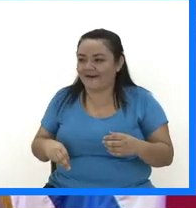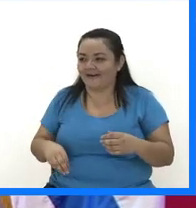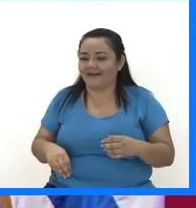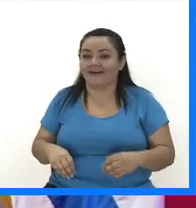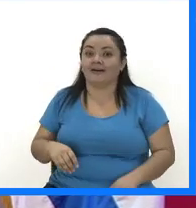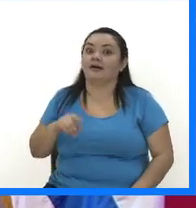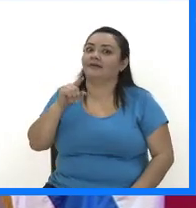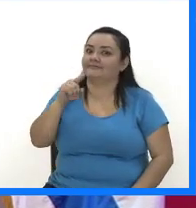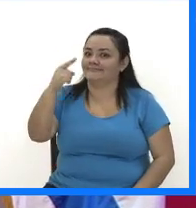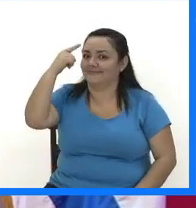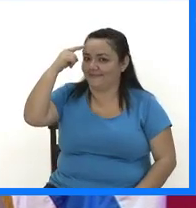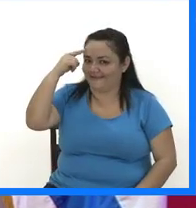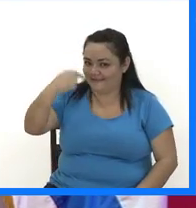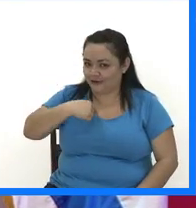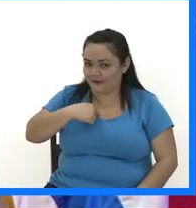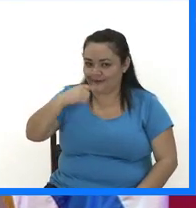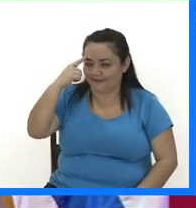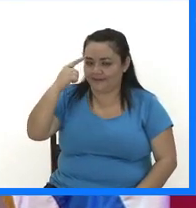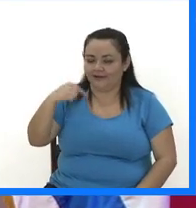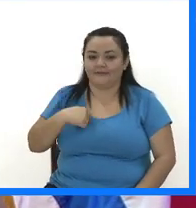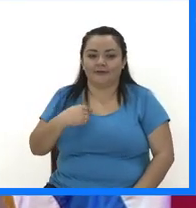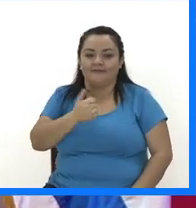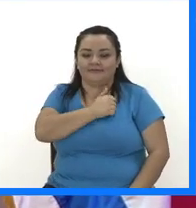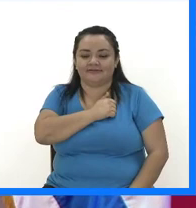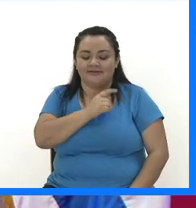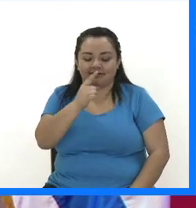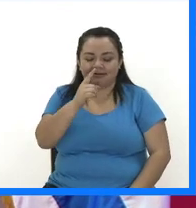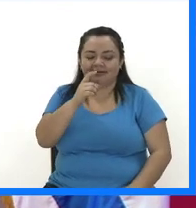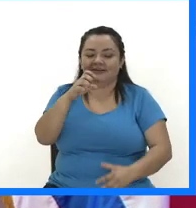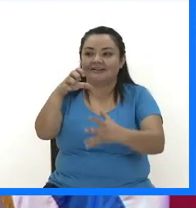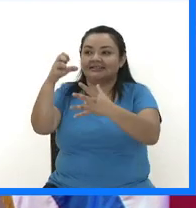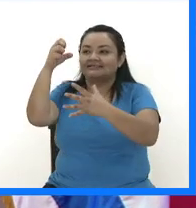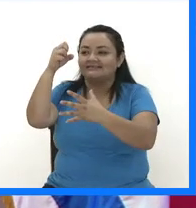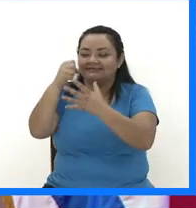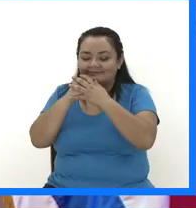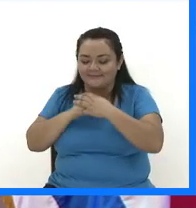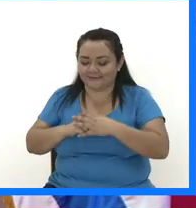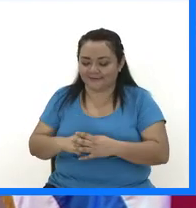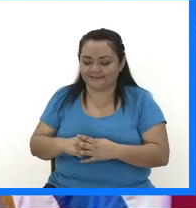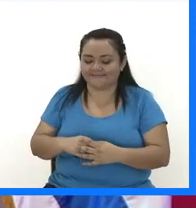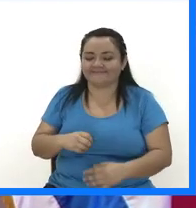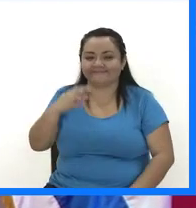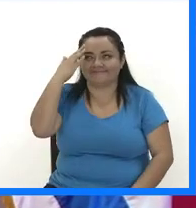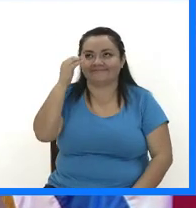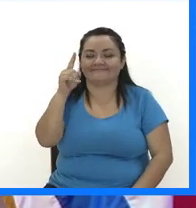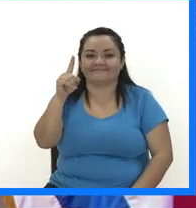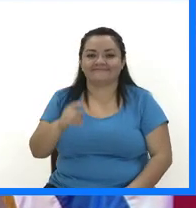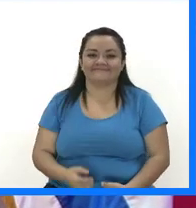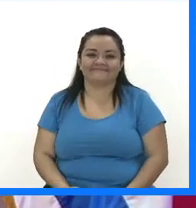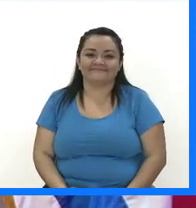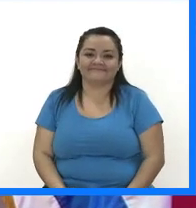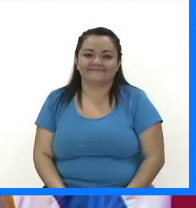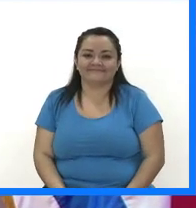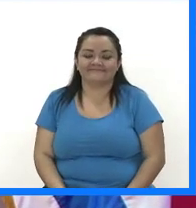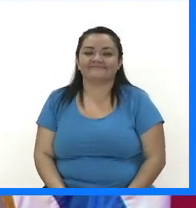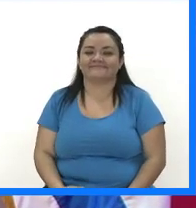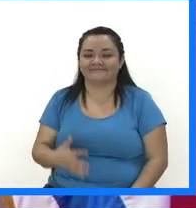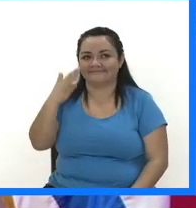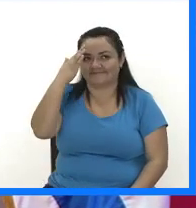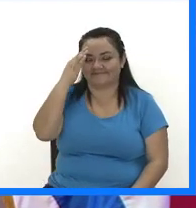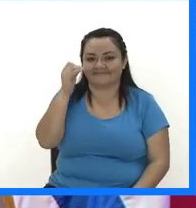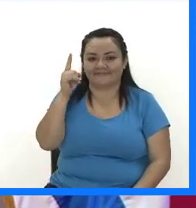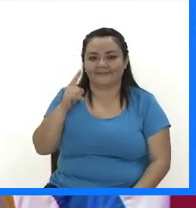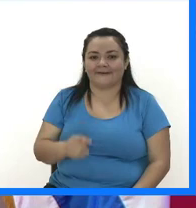ese es de mi mente pero cuál es mi deber como padre creer en él querer de